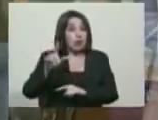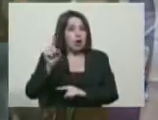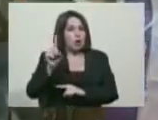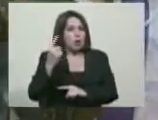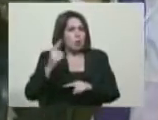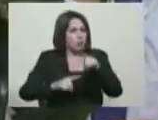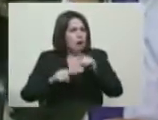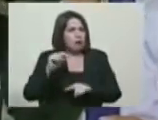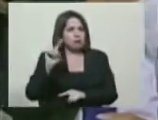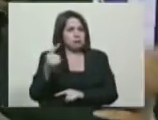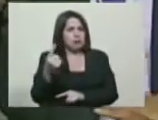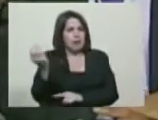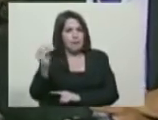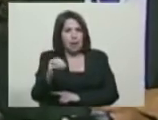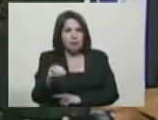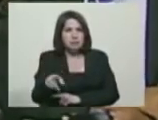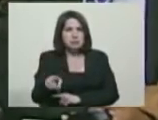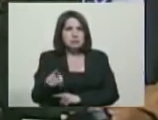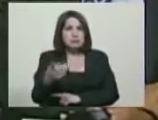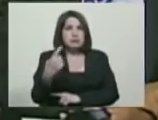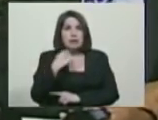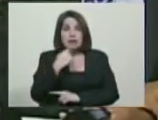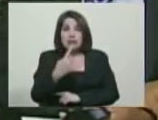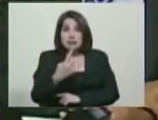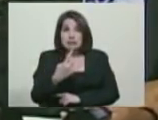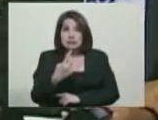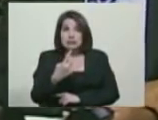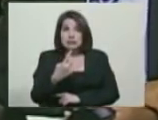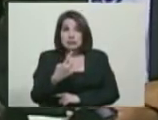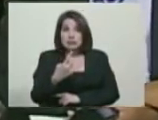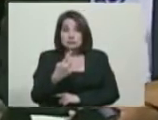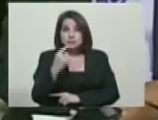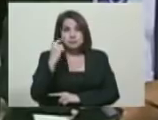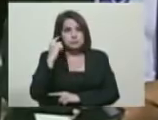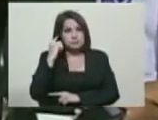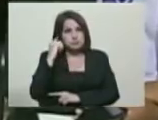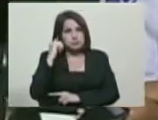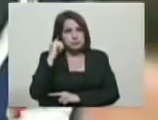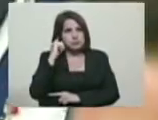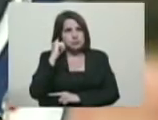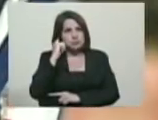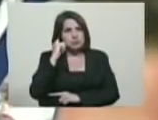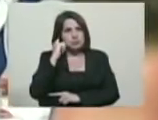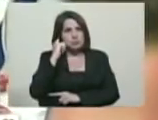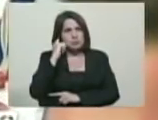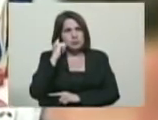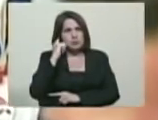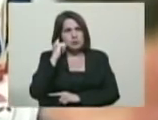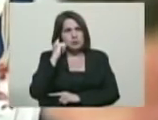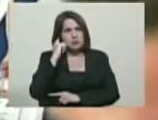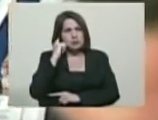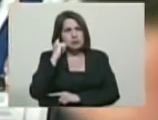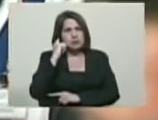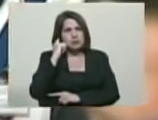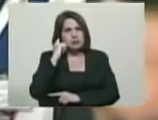añadir, quiero decir una cosa a nuestro compañero.